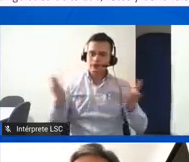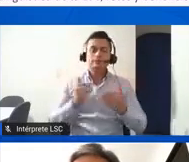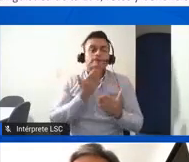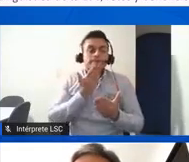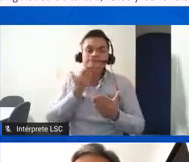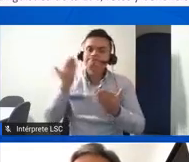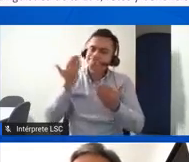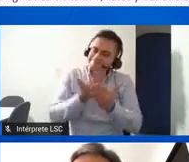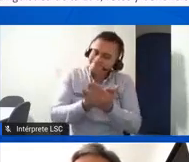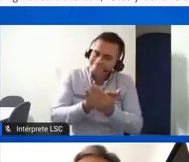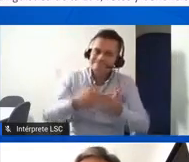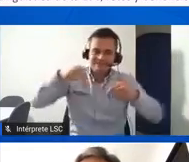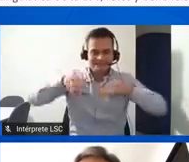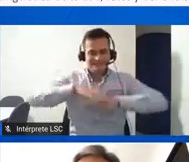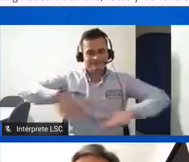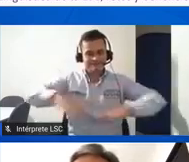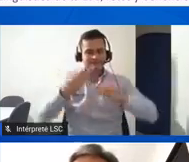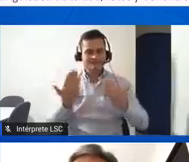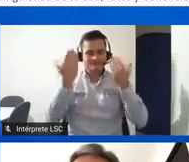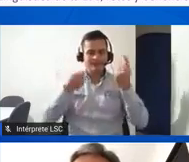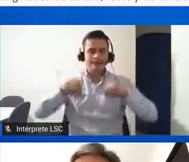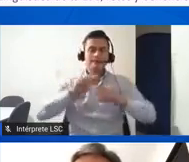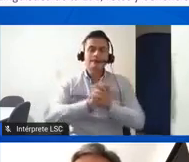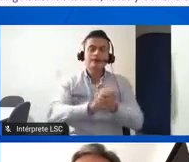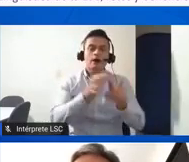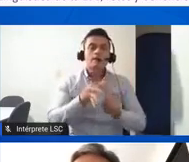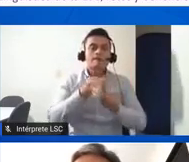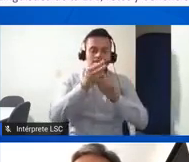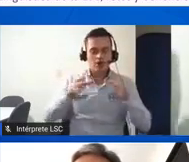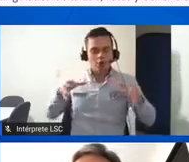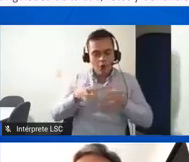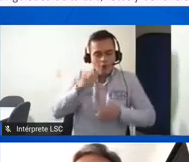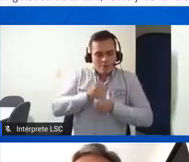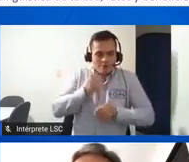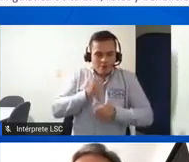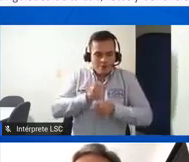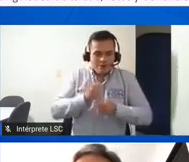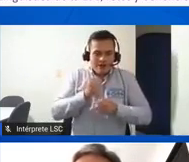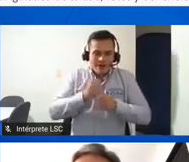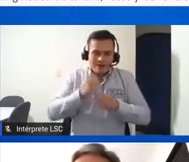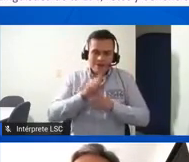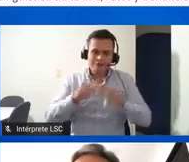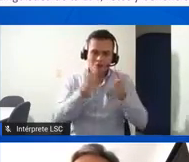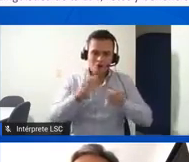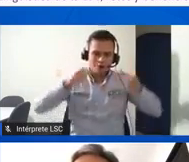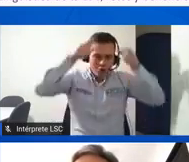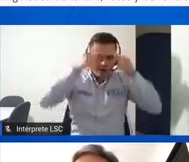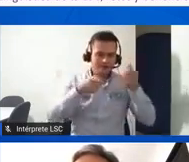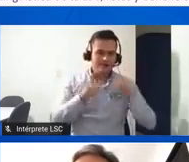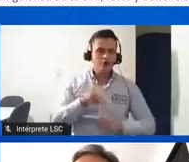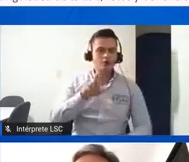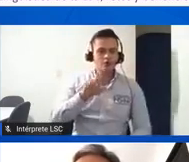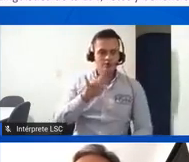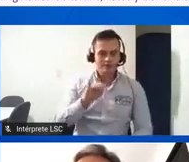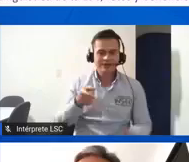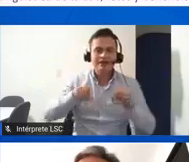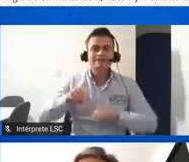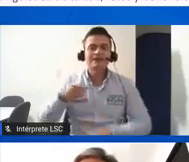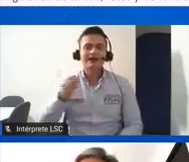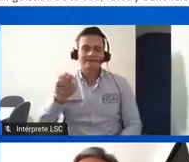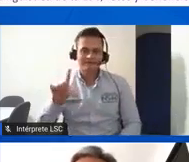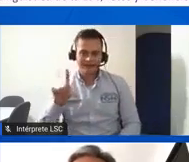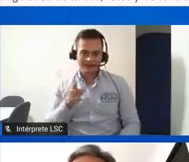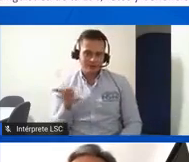gracias por este espacio. Un saludo muy especial a mis coequiperos en el Congreso, la senadora Ruby y Gabriel Velasco. Pues mira,